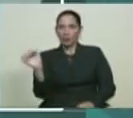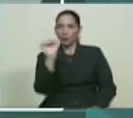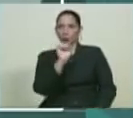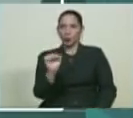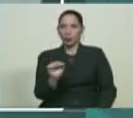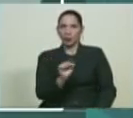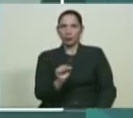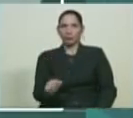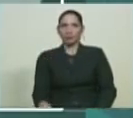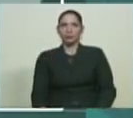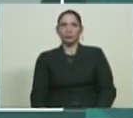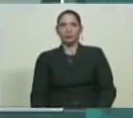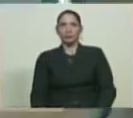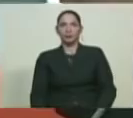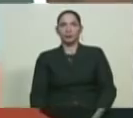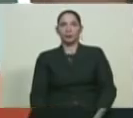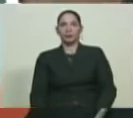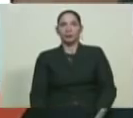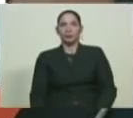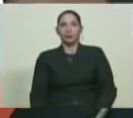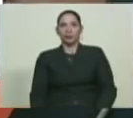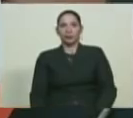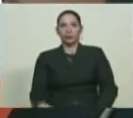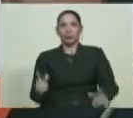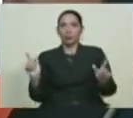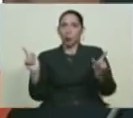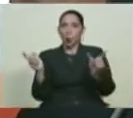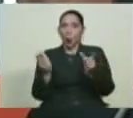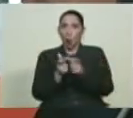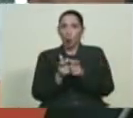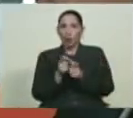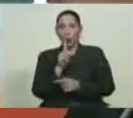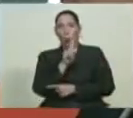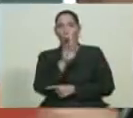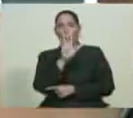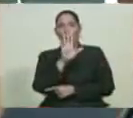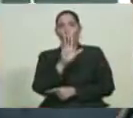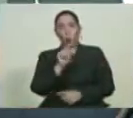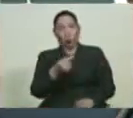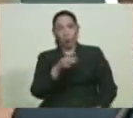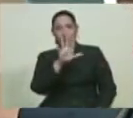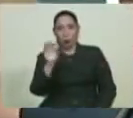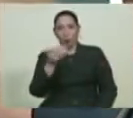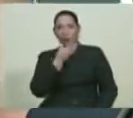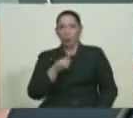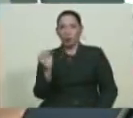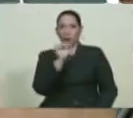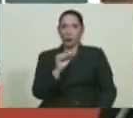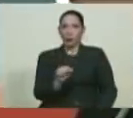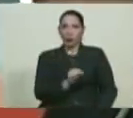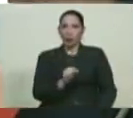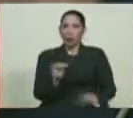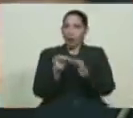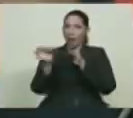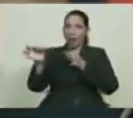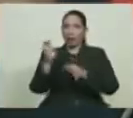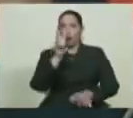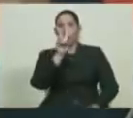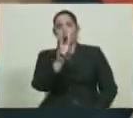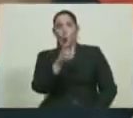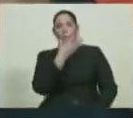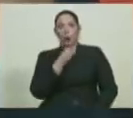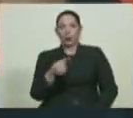soberano. Las rutas suburbanas cortas, 1,50 bolívares soberanos, y las rutas suburbanas largas,